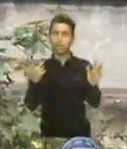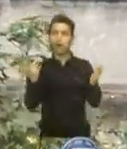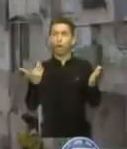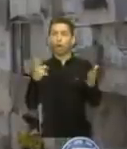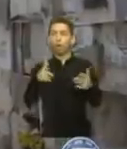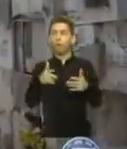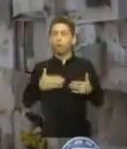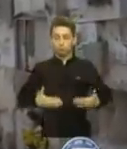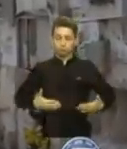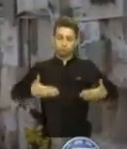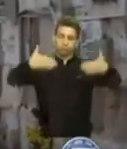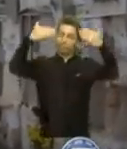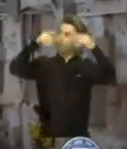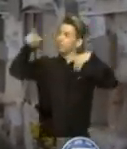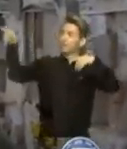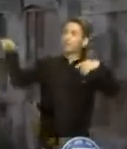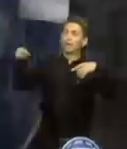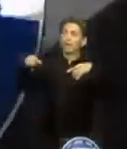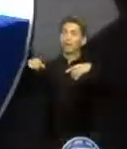muro perimetral en el lugar.